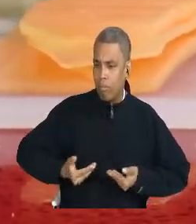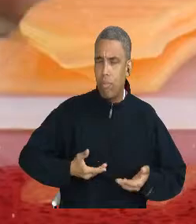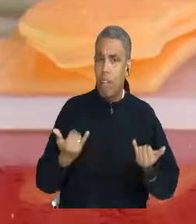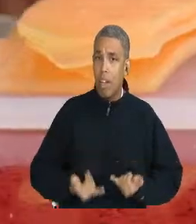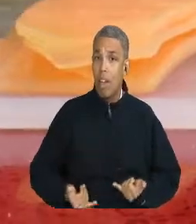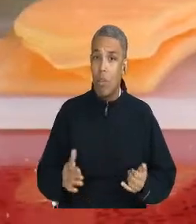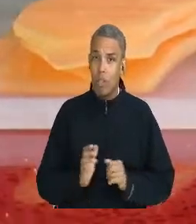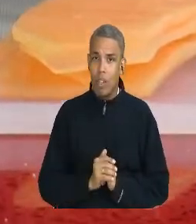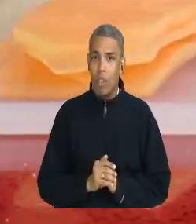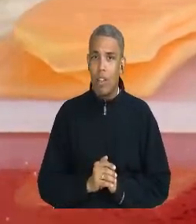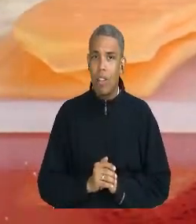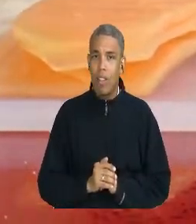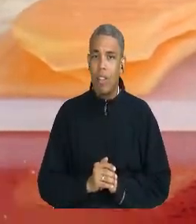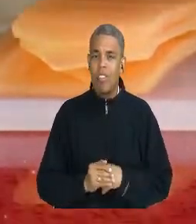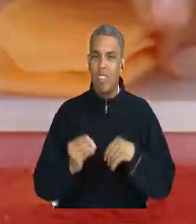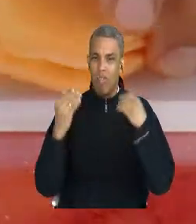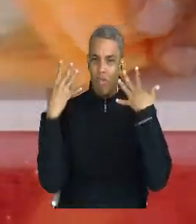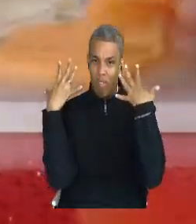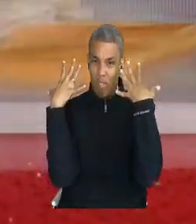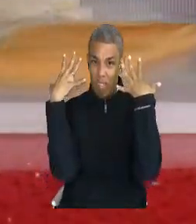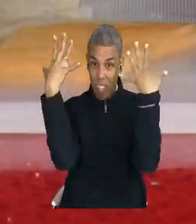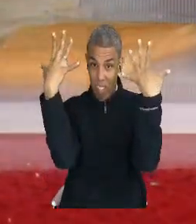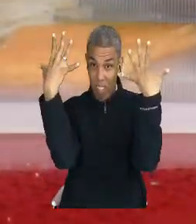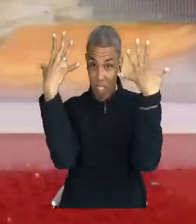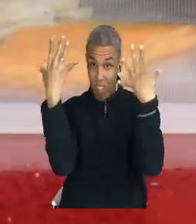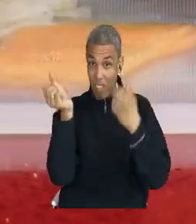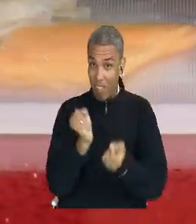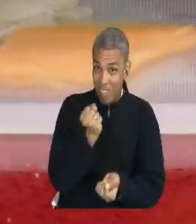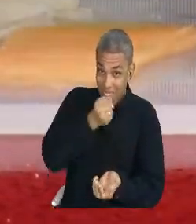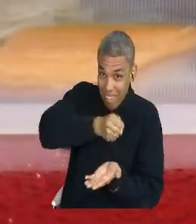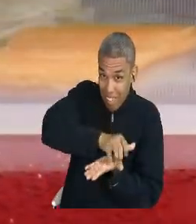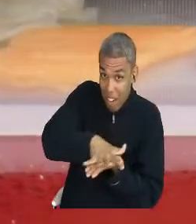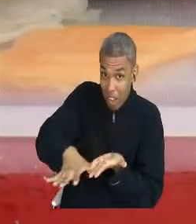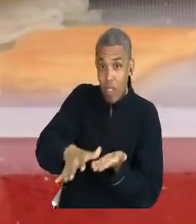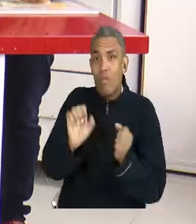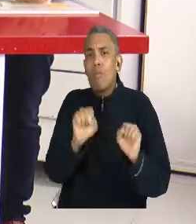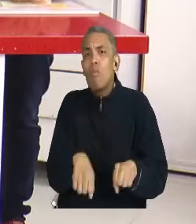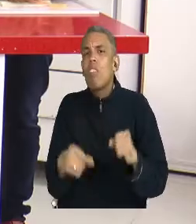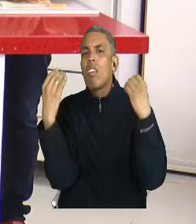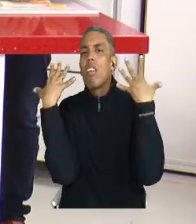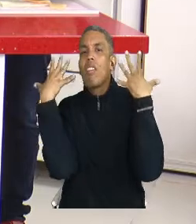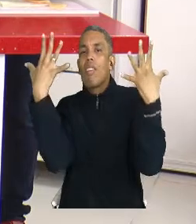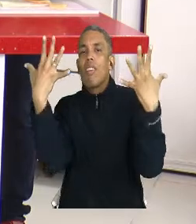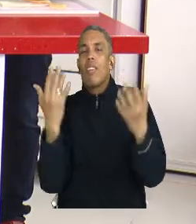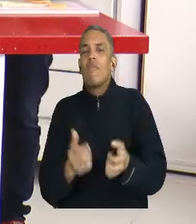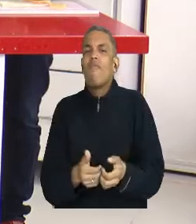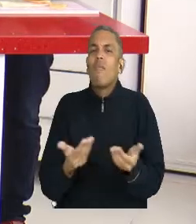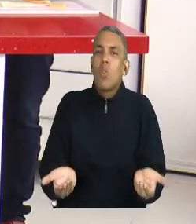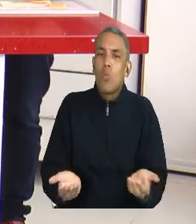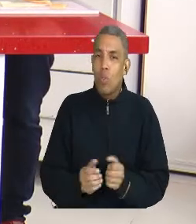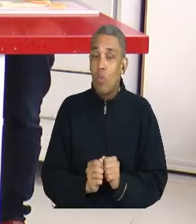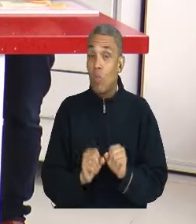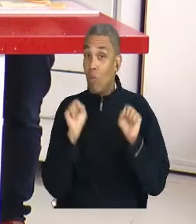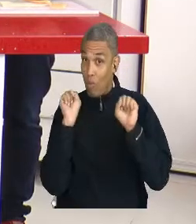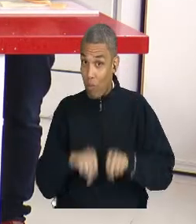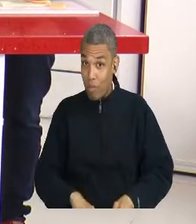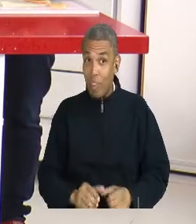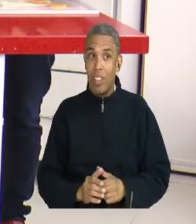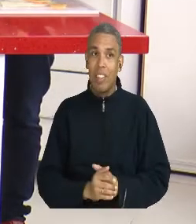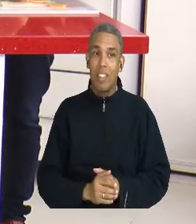estos 10 cupos que completamente gratis ustedes podrán realizar precisamente para que vengan y puedan